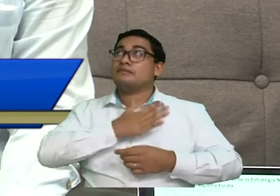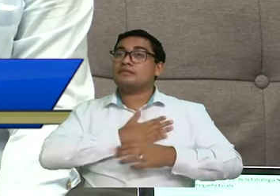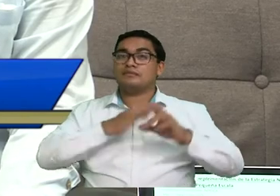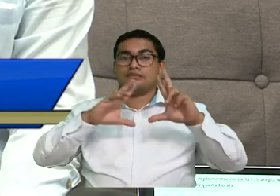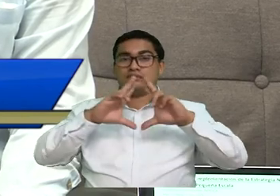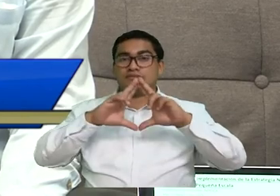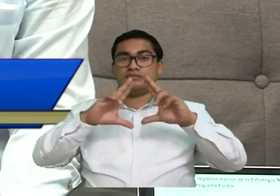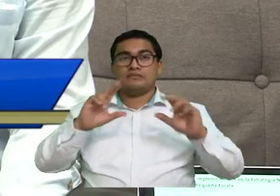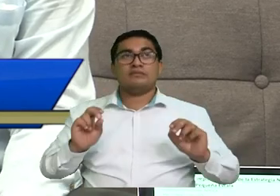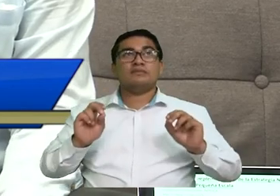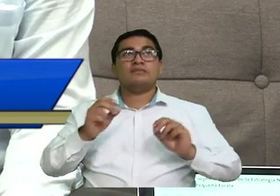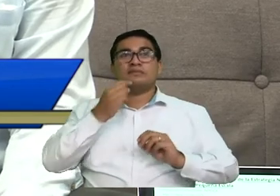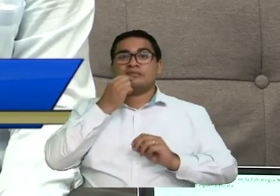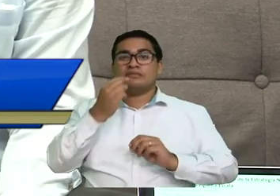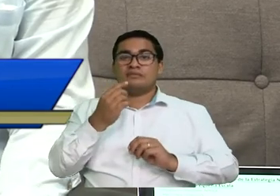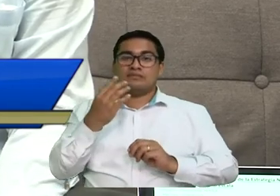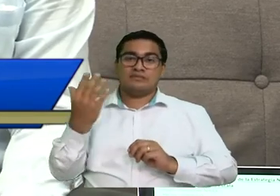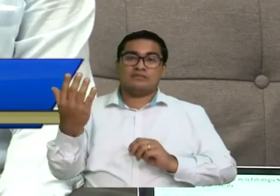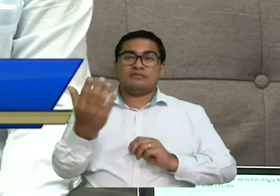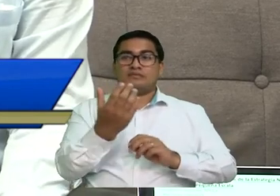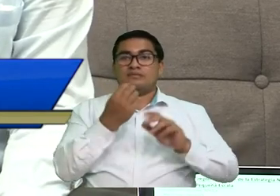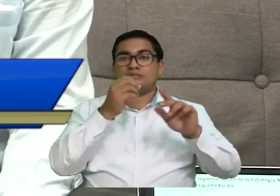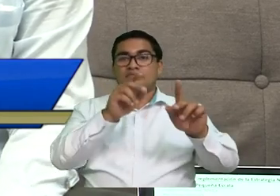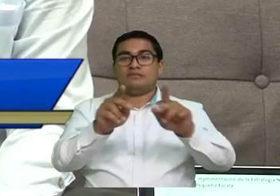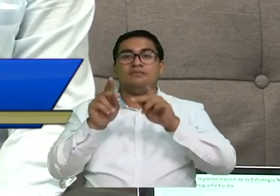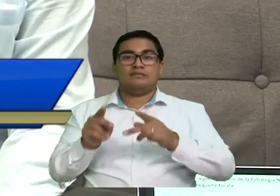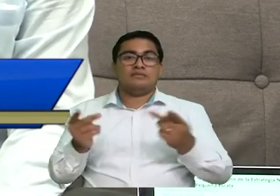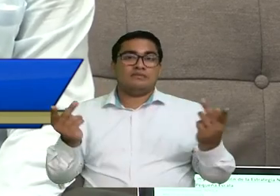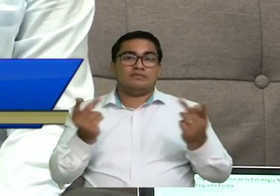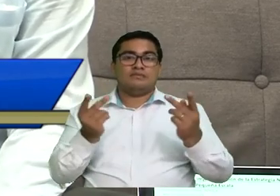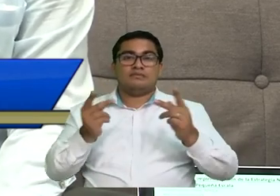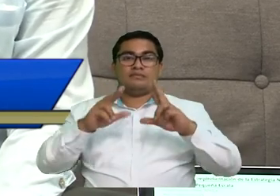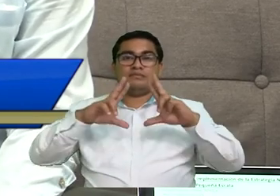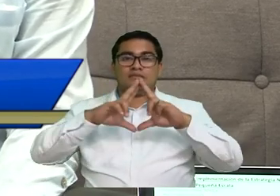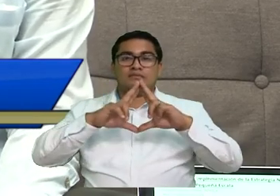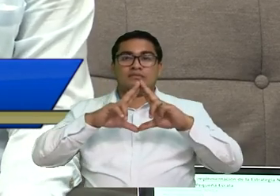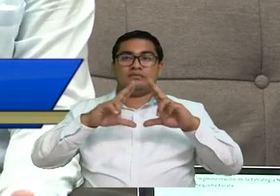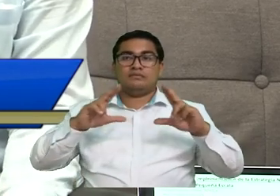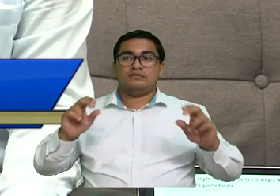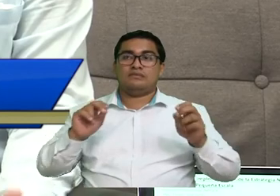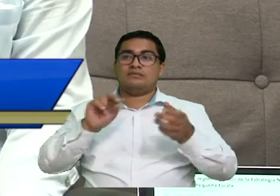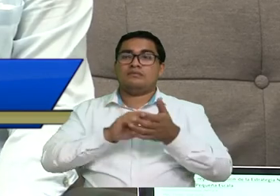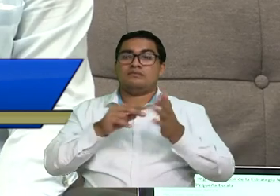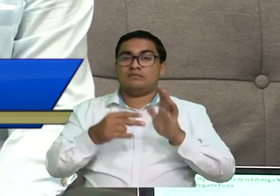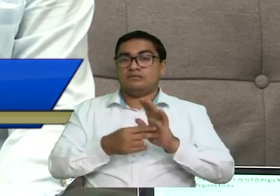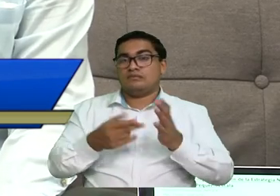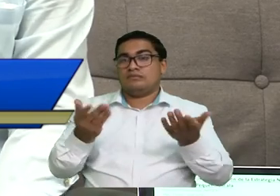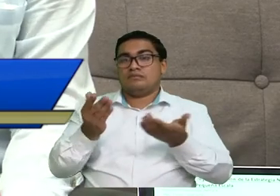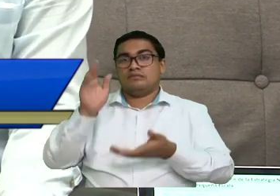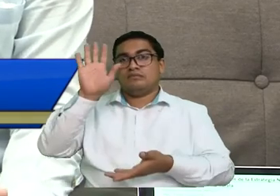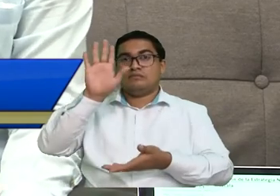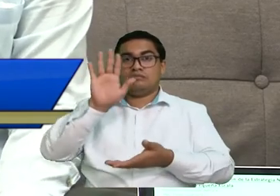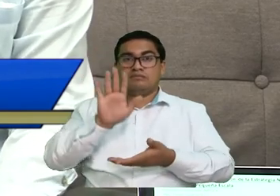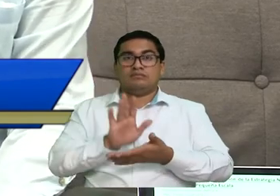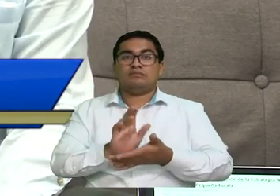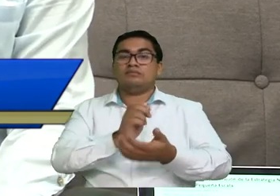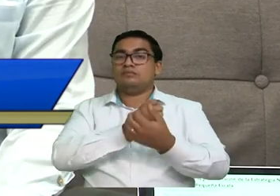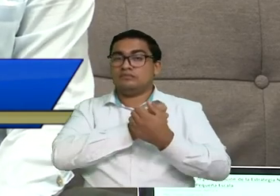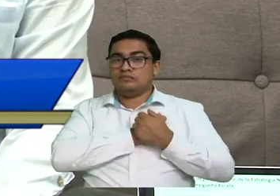patria, donde todos somos nicaragüenses, donde ese espíritu